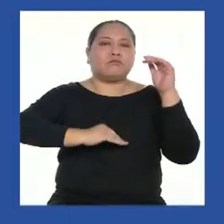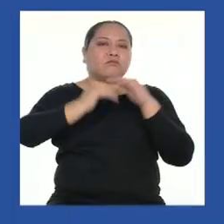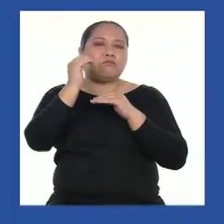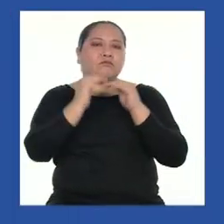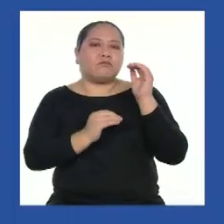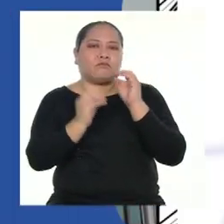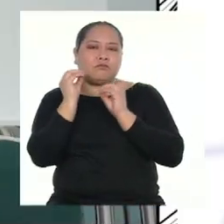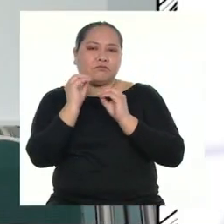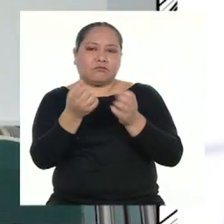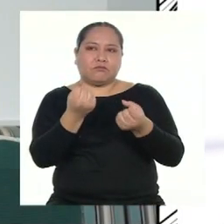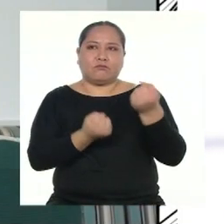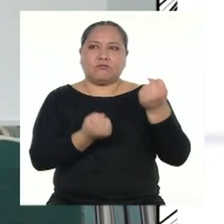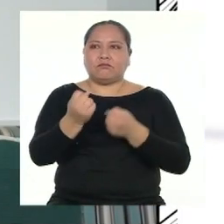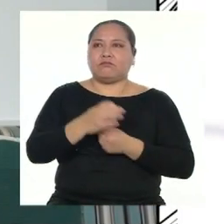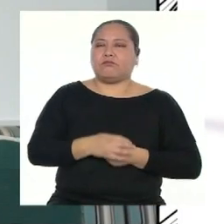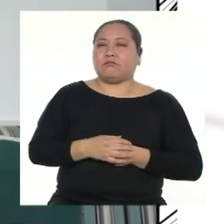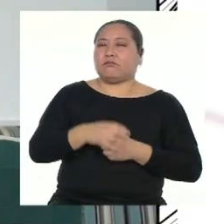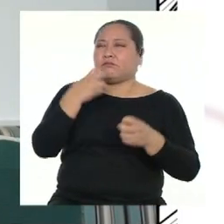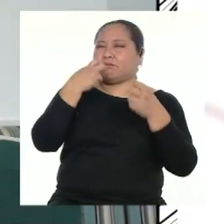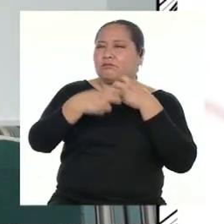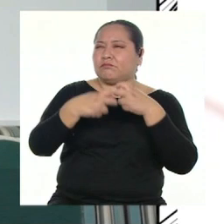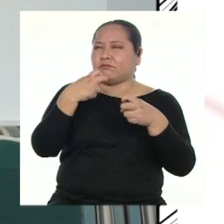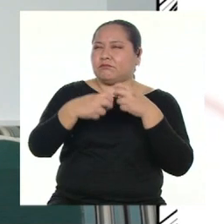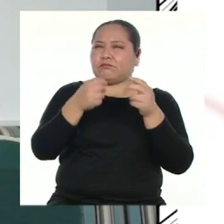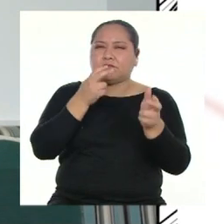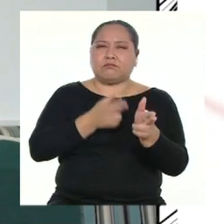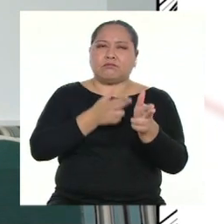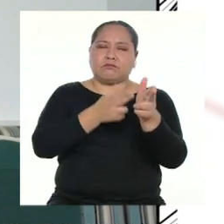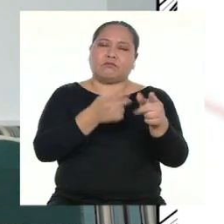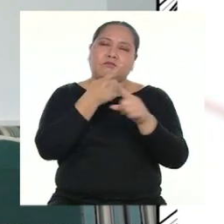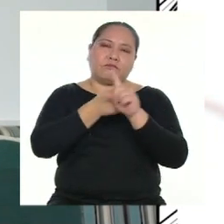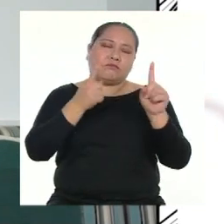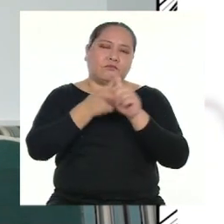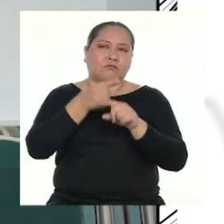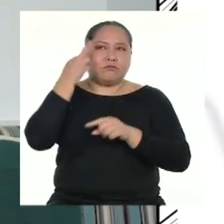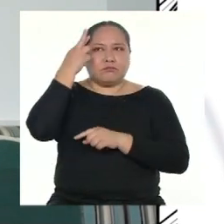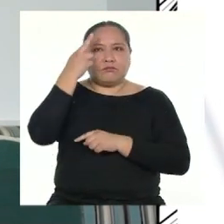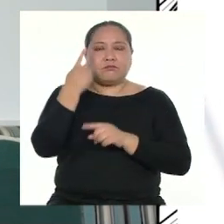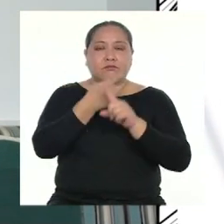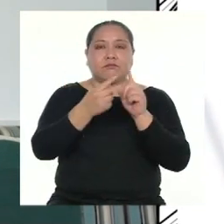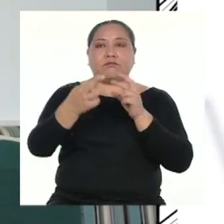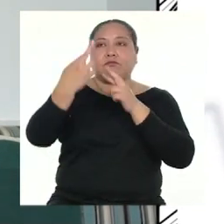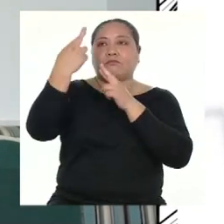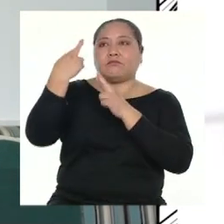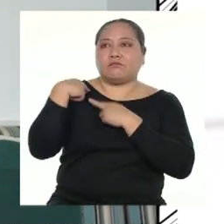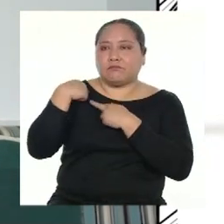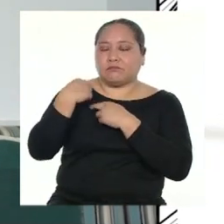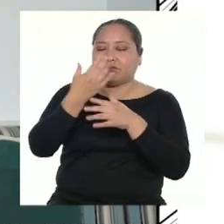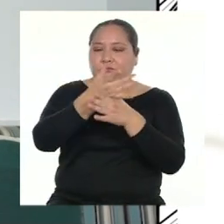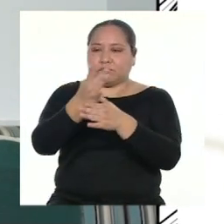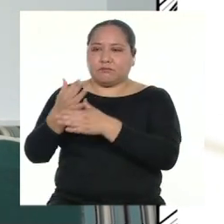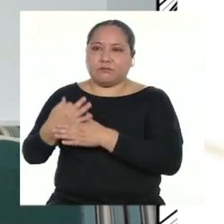carros? El caos vehicular es causado por múltiples factores, pero las responsabilidades son